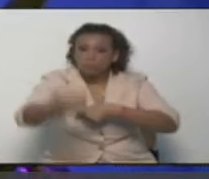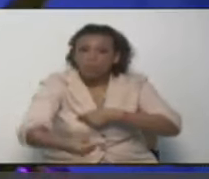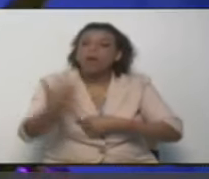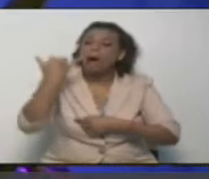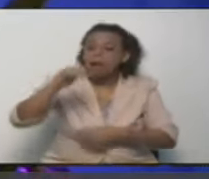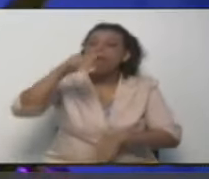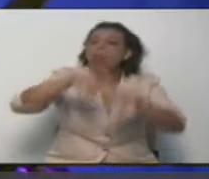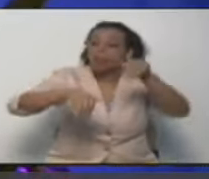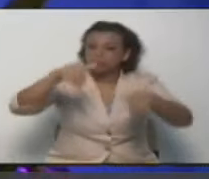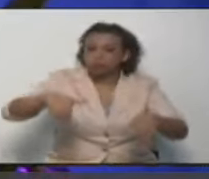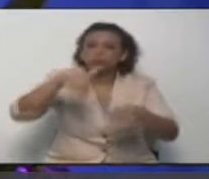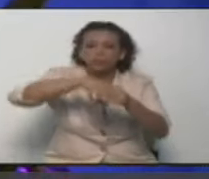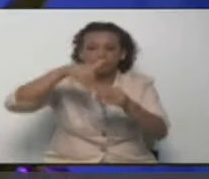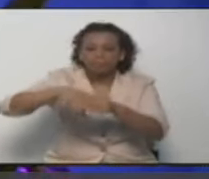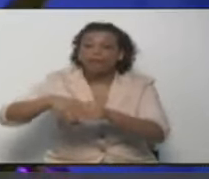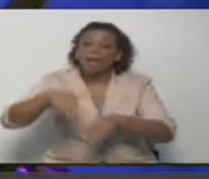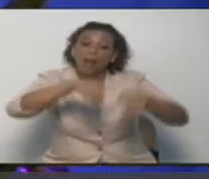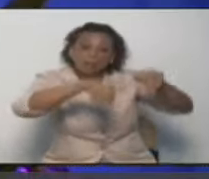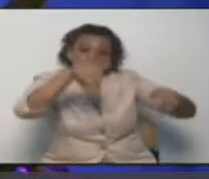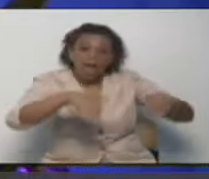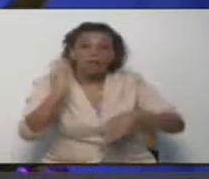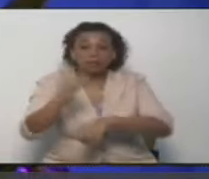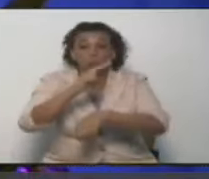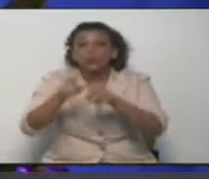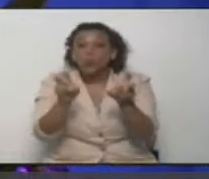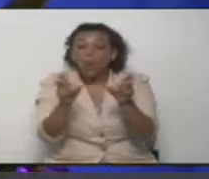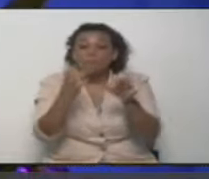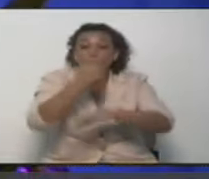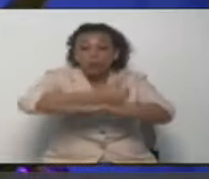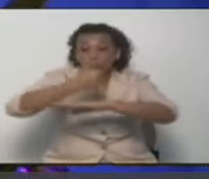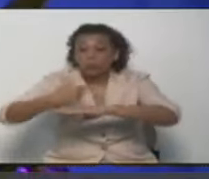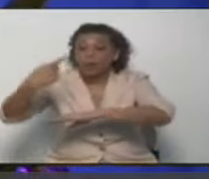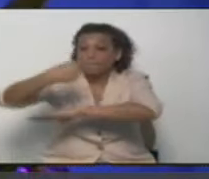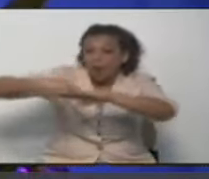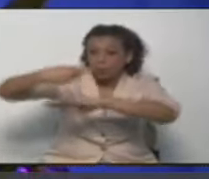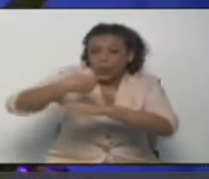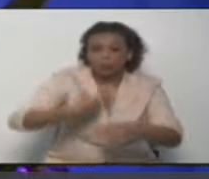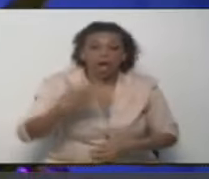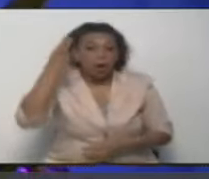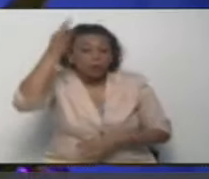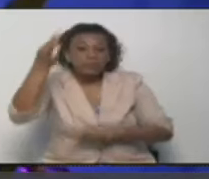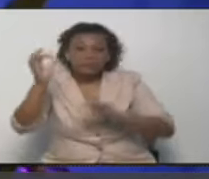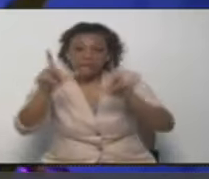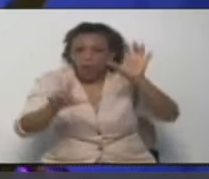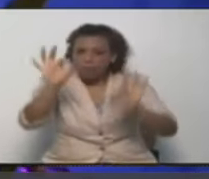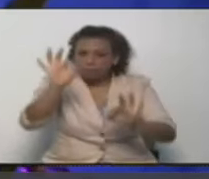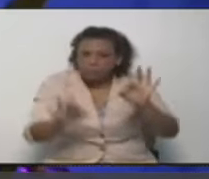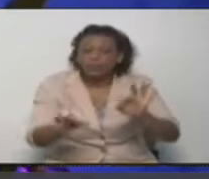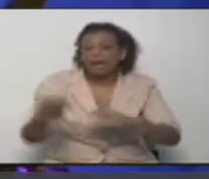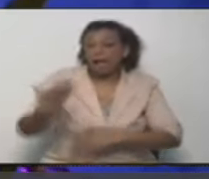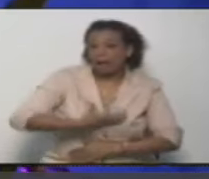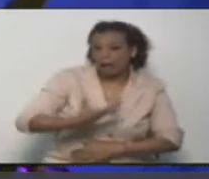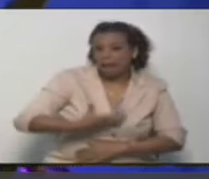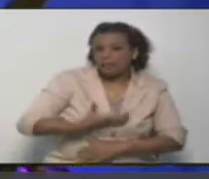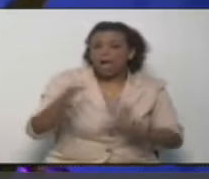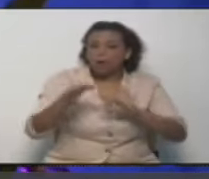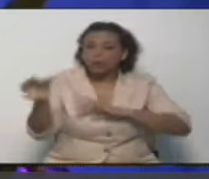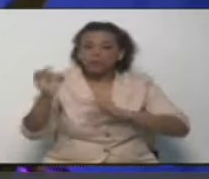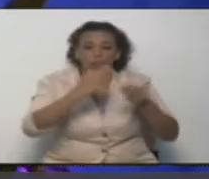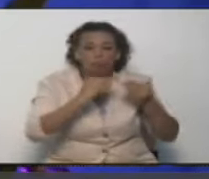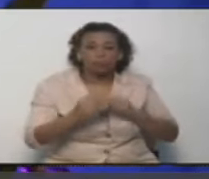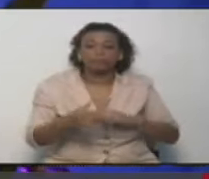elecciones para Asamblea Nacional, para gobernaciones, consejos legislativos, alcaldías y consejos